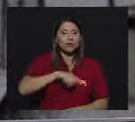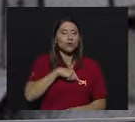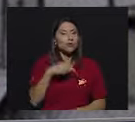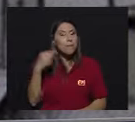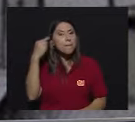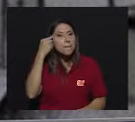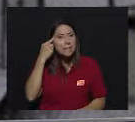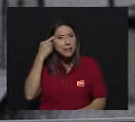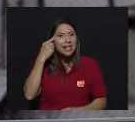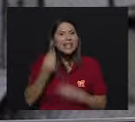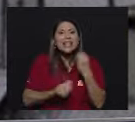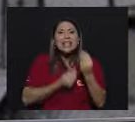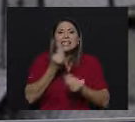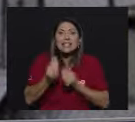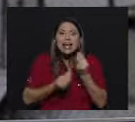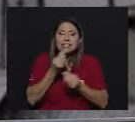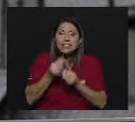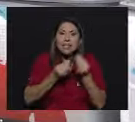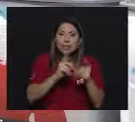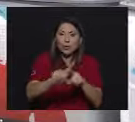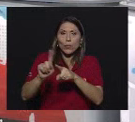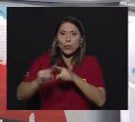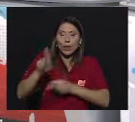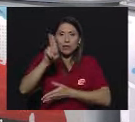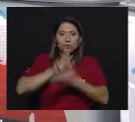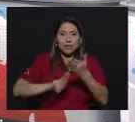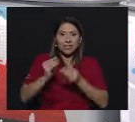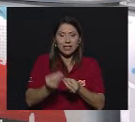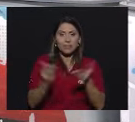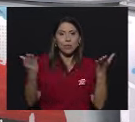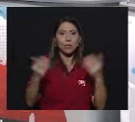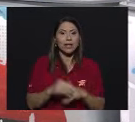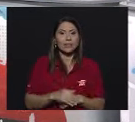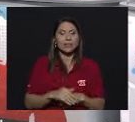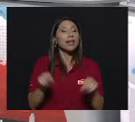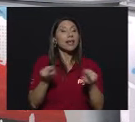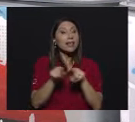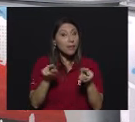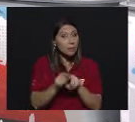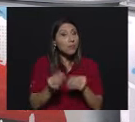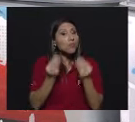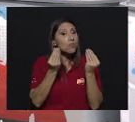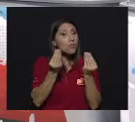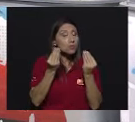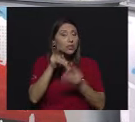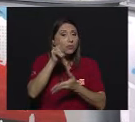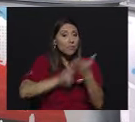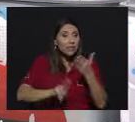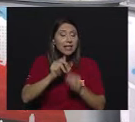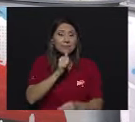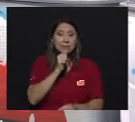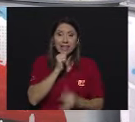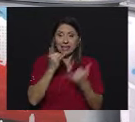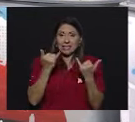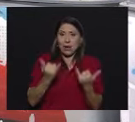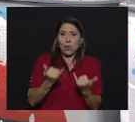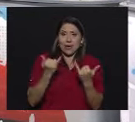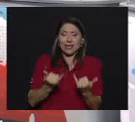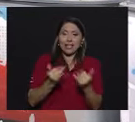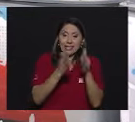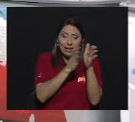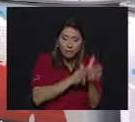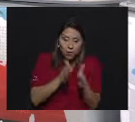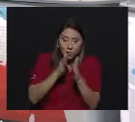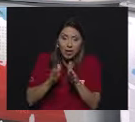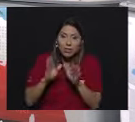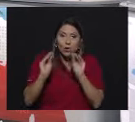pensar y a repensar qué están haciendo las universidades públicas y también muchas universidades privadas que están formando